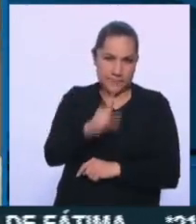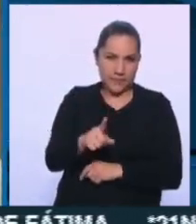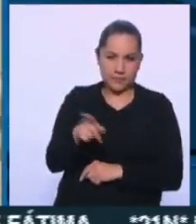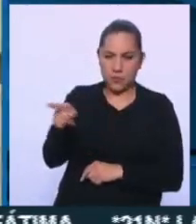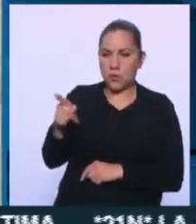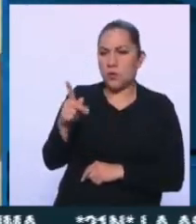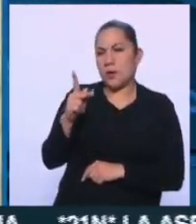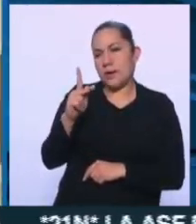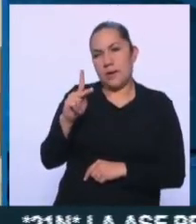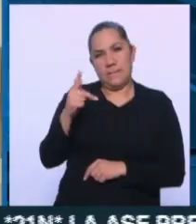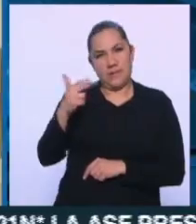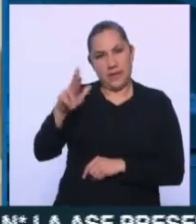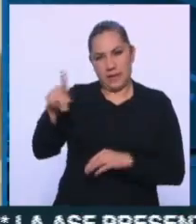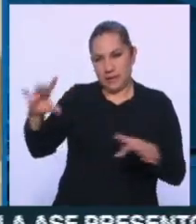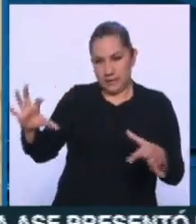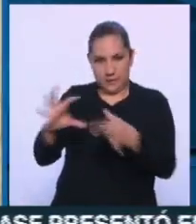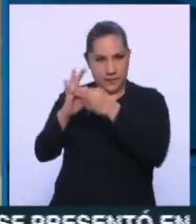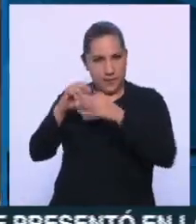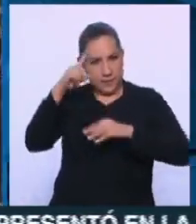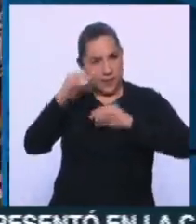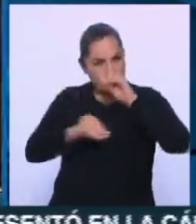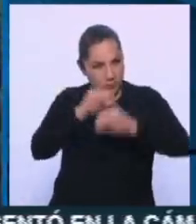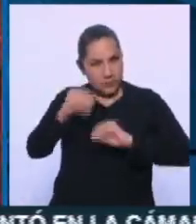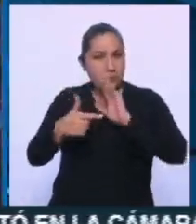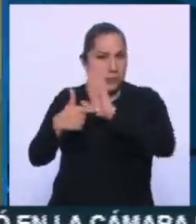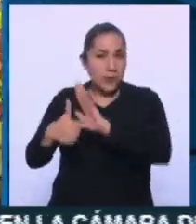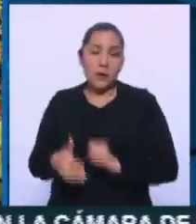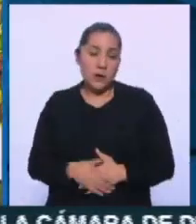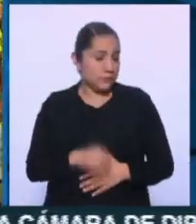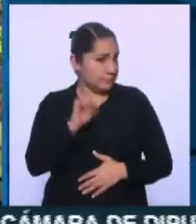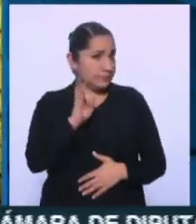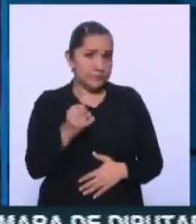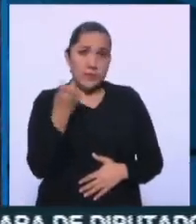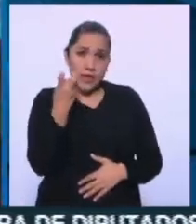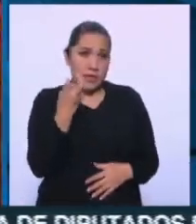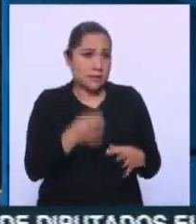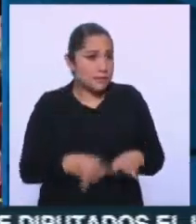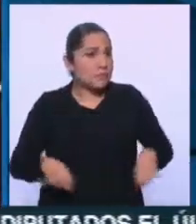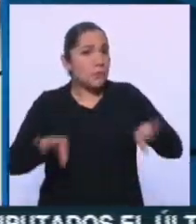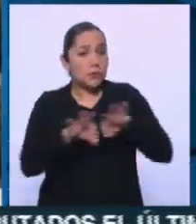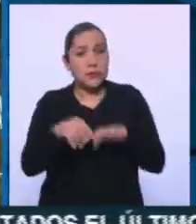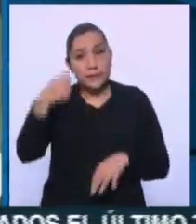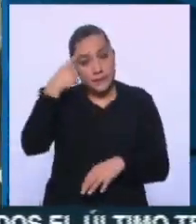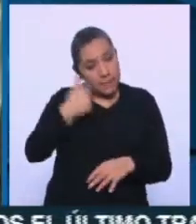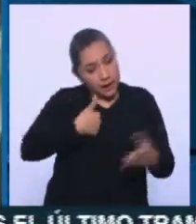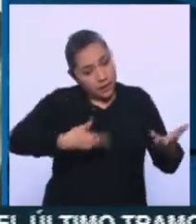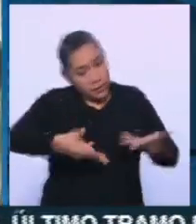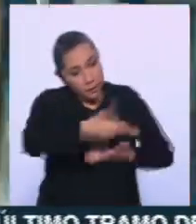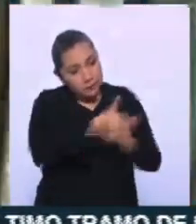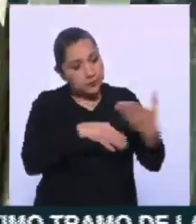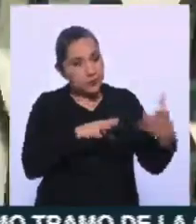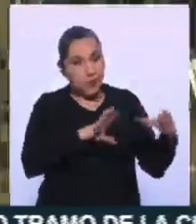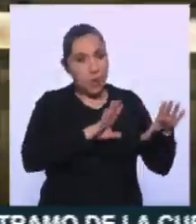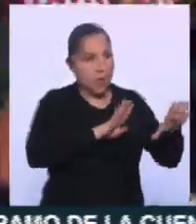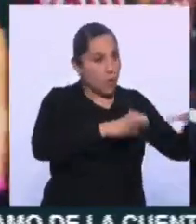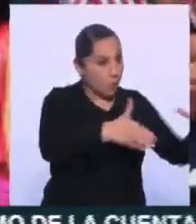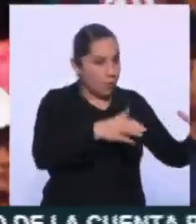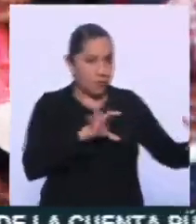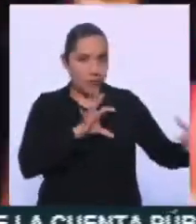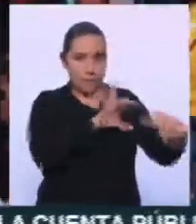comunidad. Y en la medida en que creemos comunidad, pues estamos contribuyendo a que la violencia,